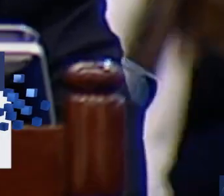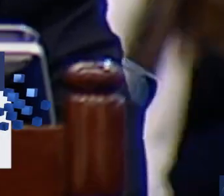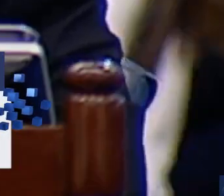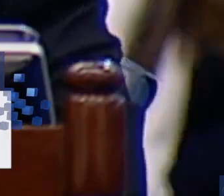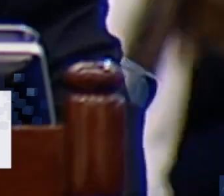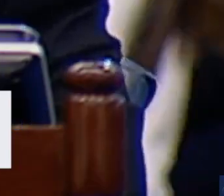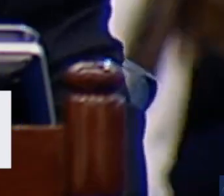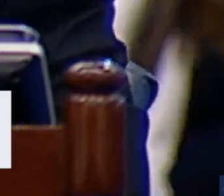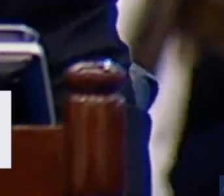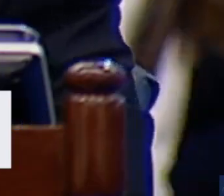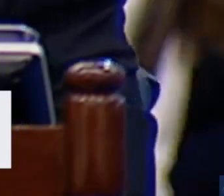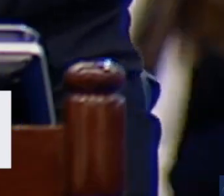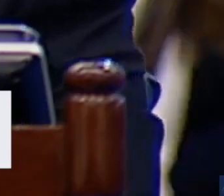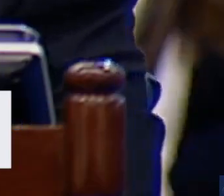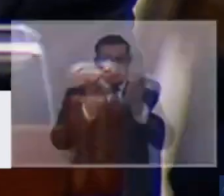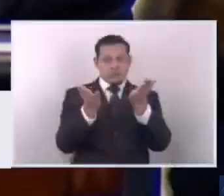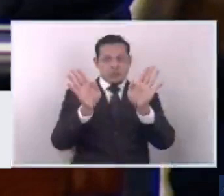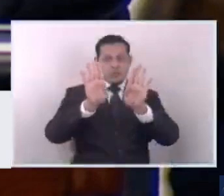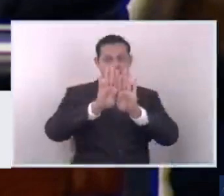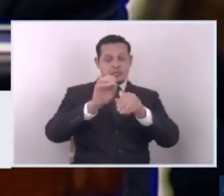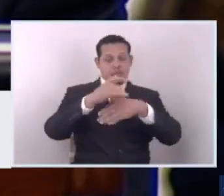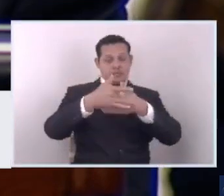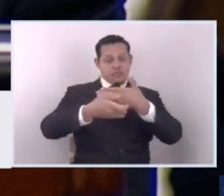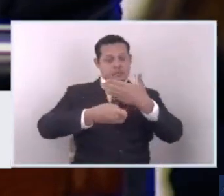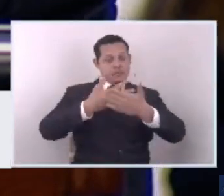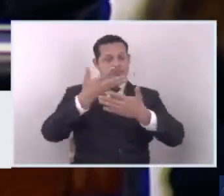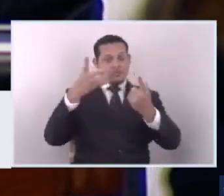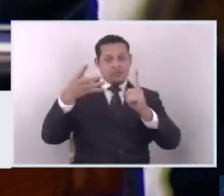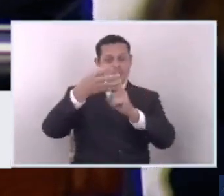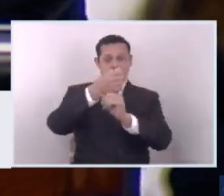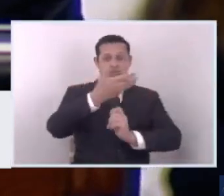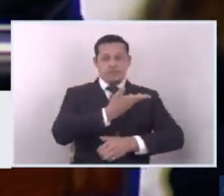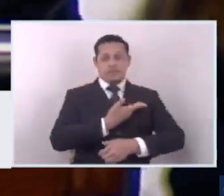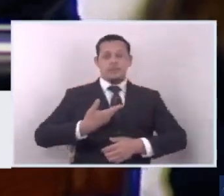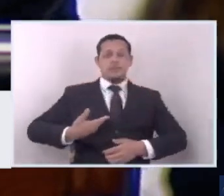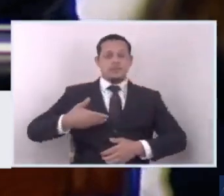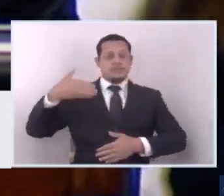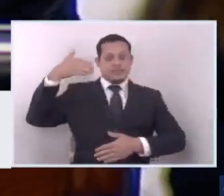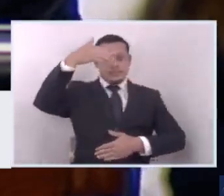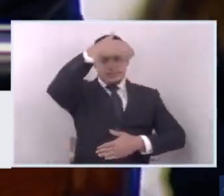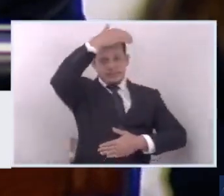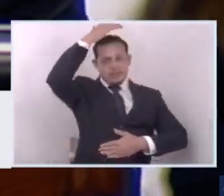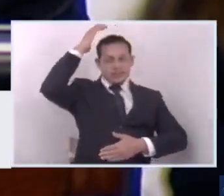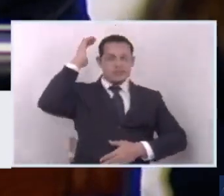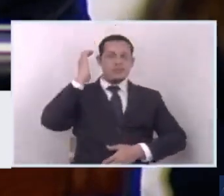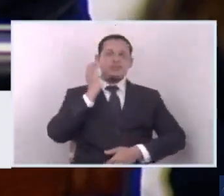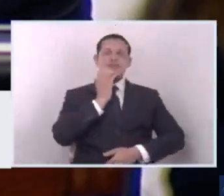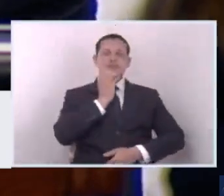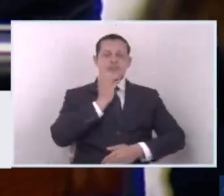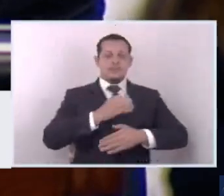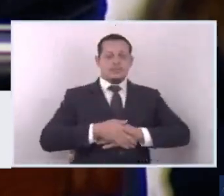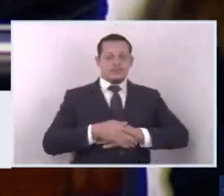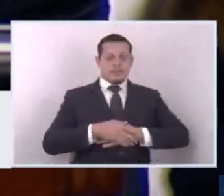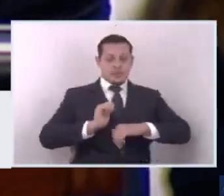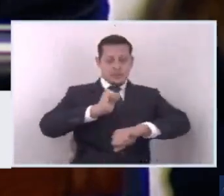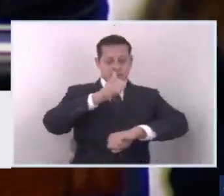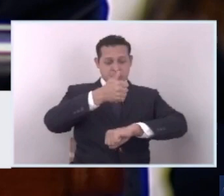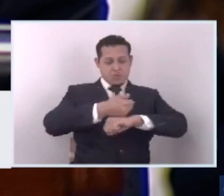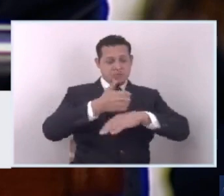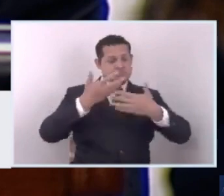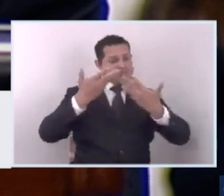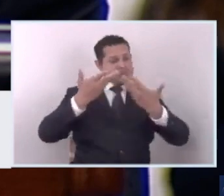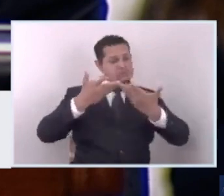de cerrar la brecha digital que ya lo logró el presidente nayib bukele consolidamos